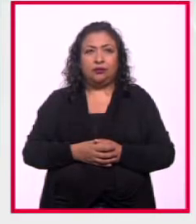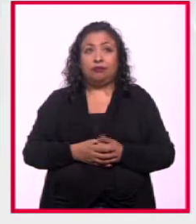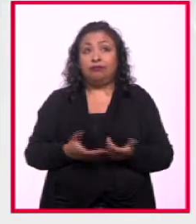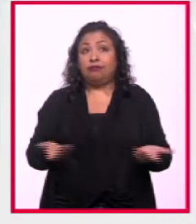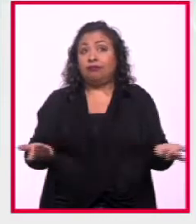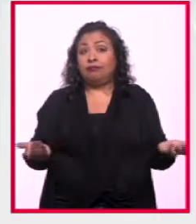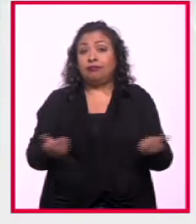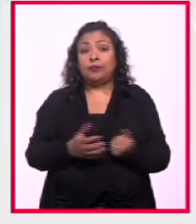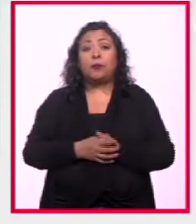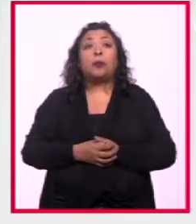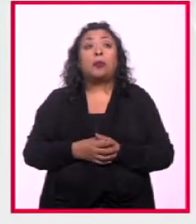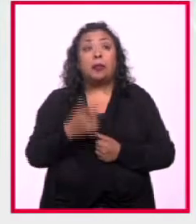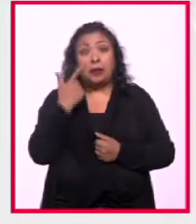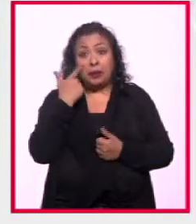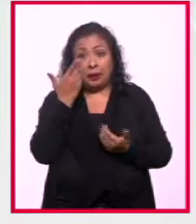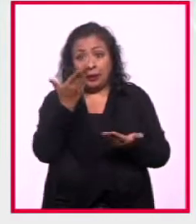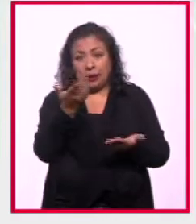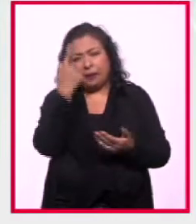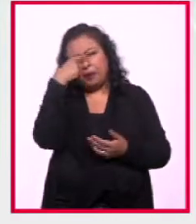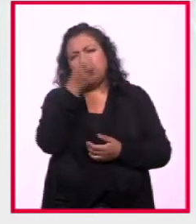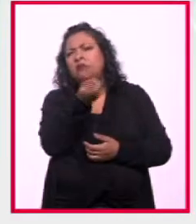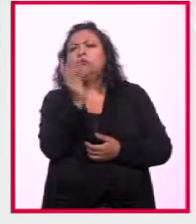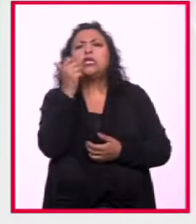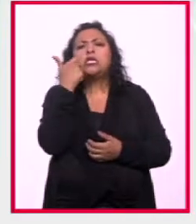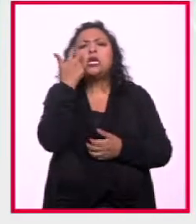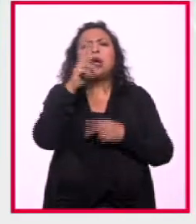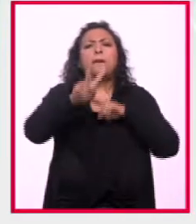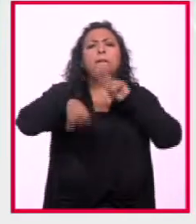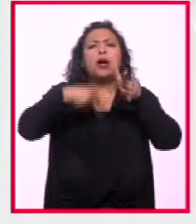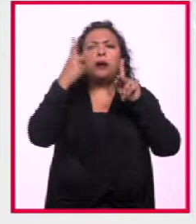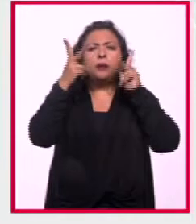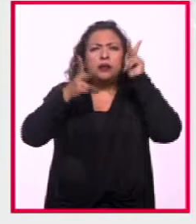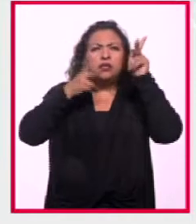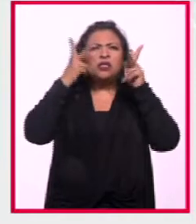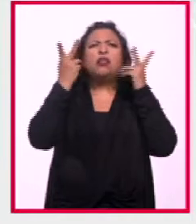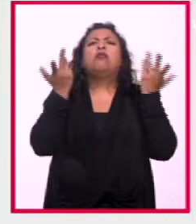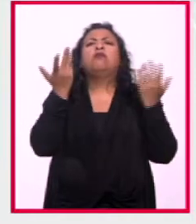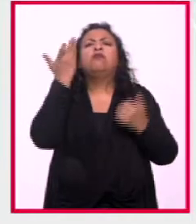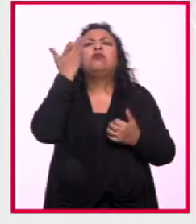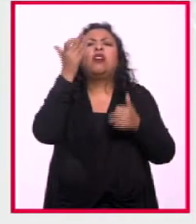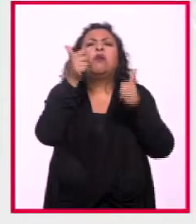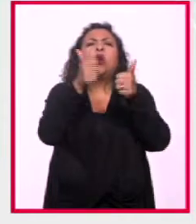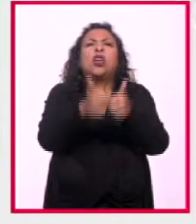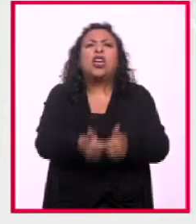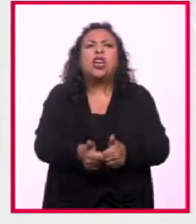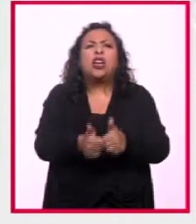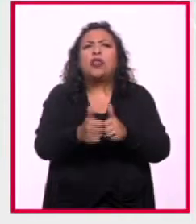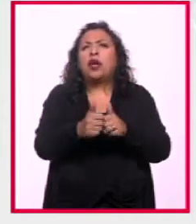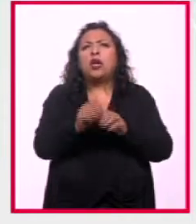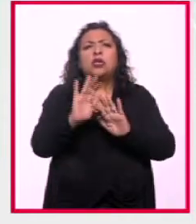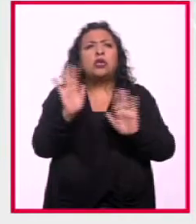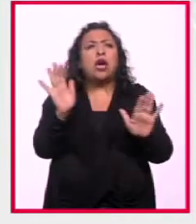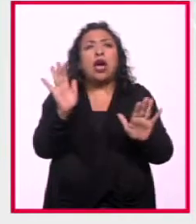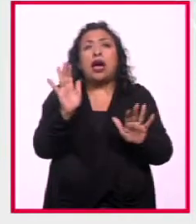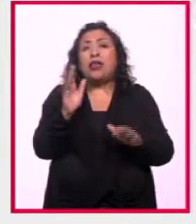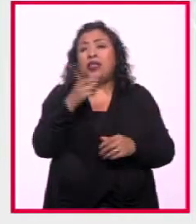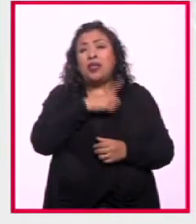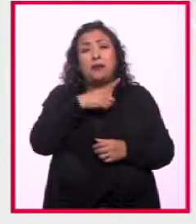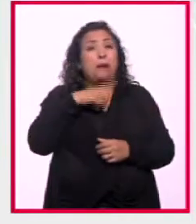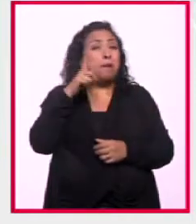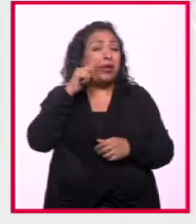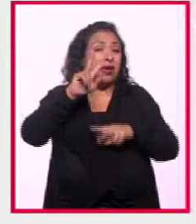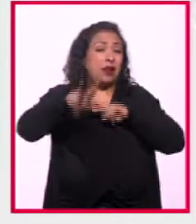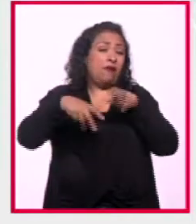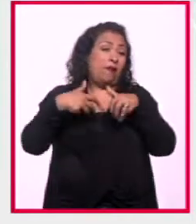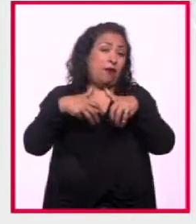bueno pues ahí está para quien quiera ir a visitarla cuánto tiempo de estar aquí del desfile